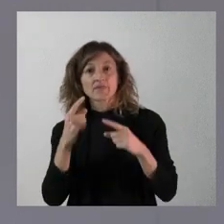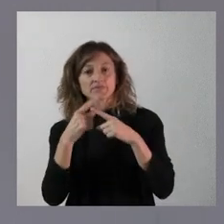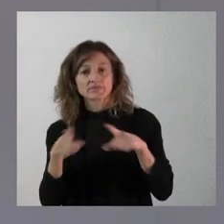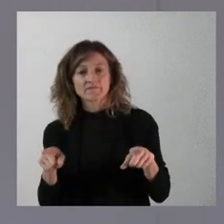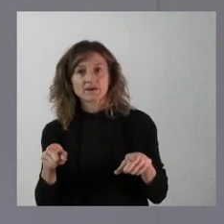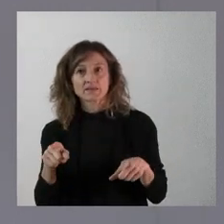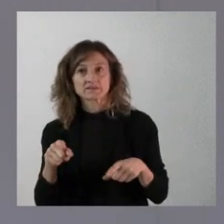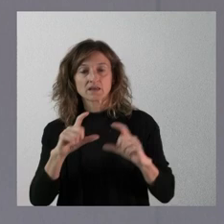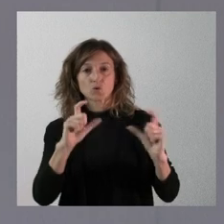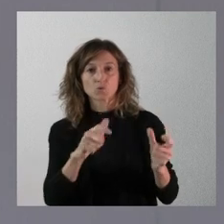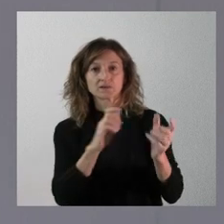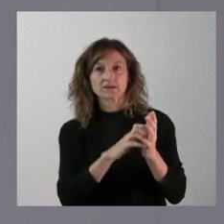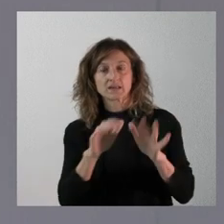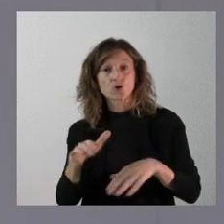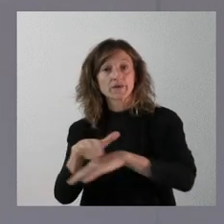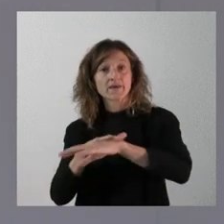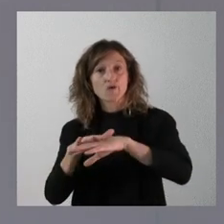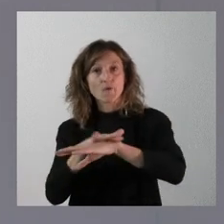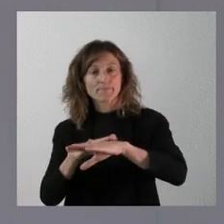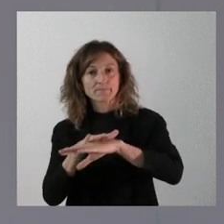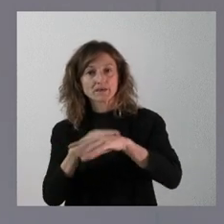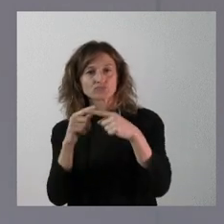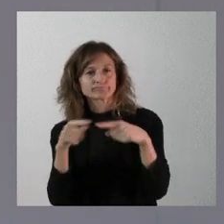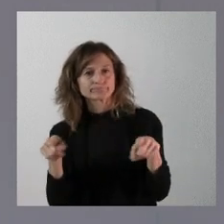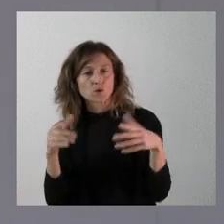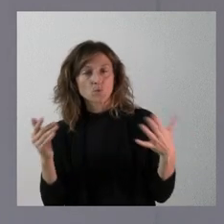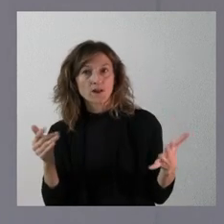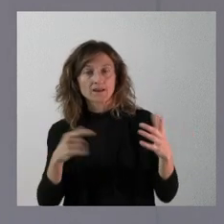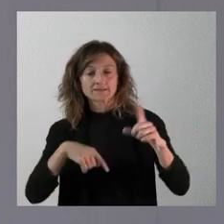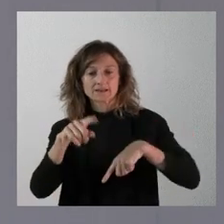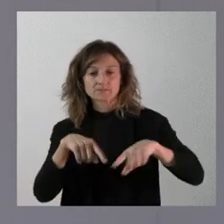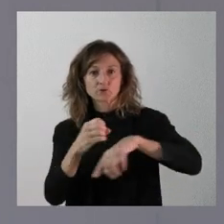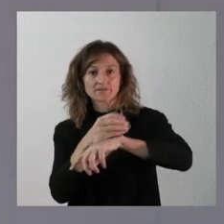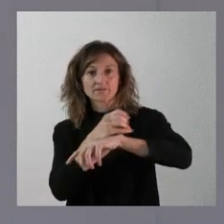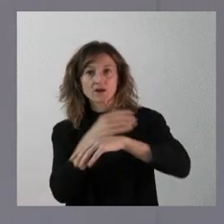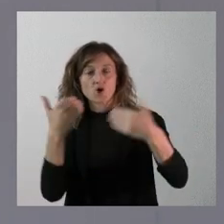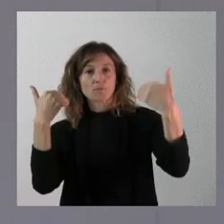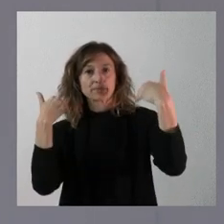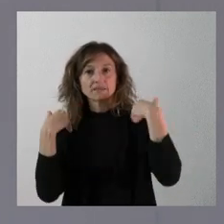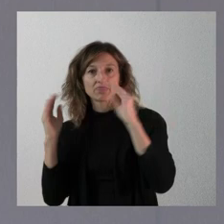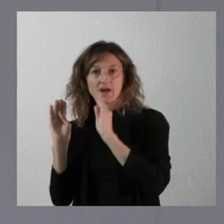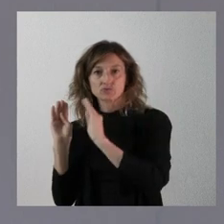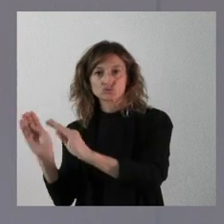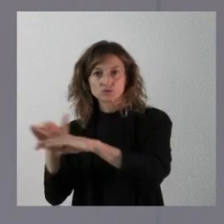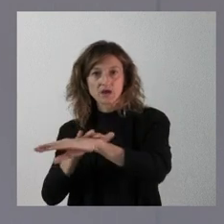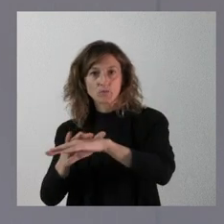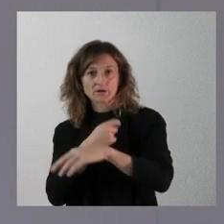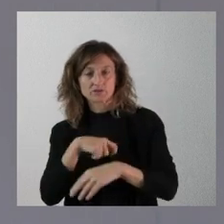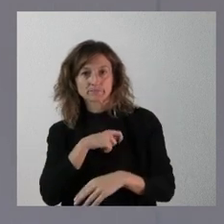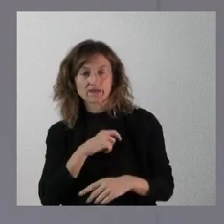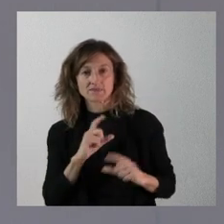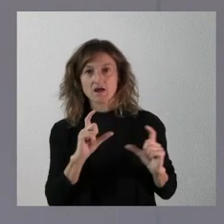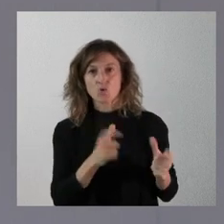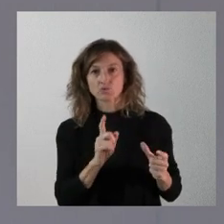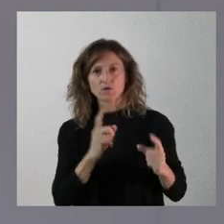lo que está haciendo la junta de Castilla y el gobierno Más allá de que lógicamente el transporte ferroviario es competencia del gobierno y no de la junta y